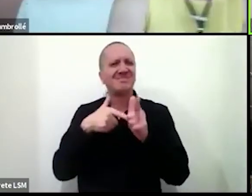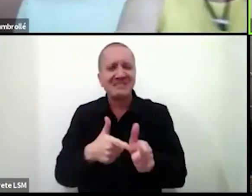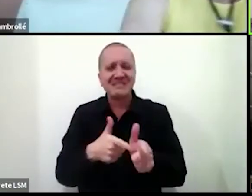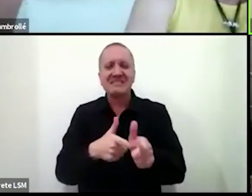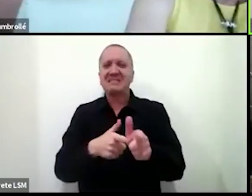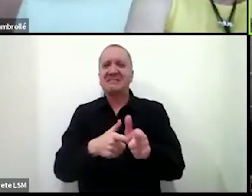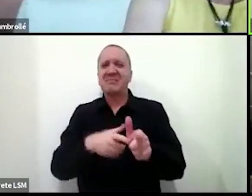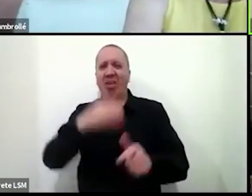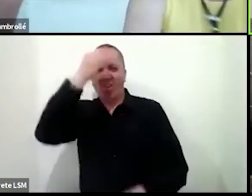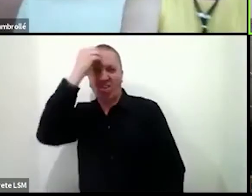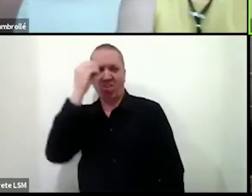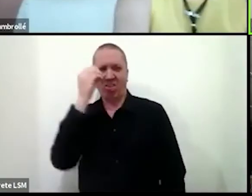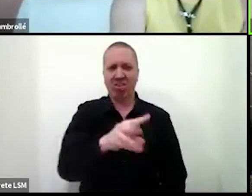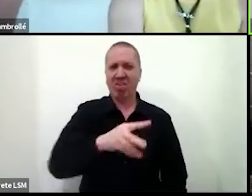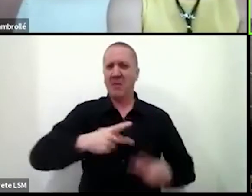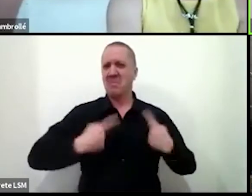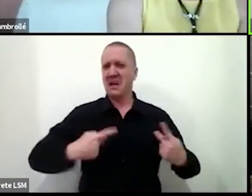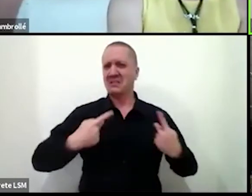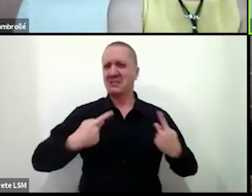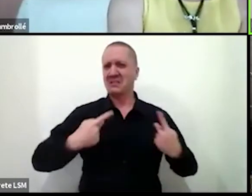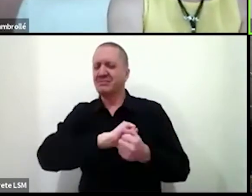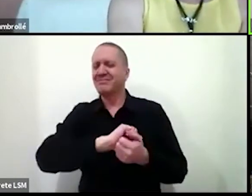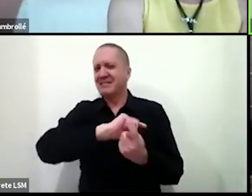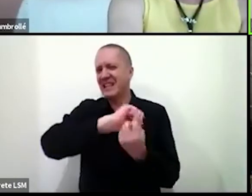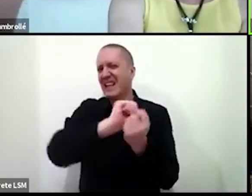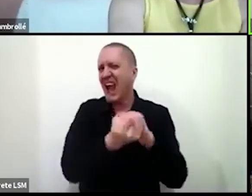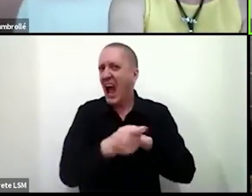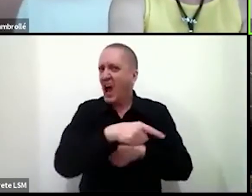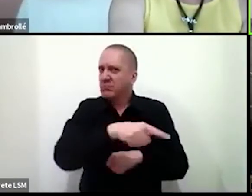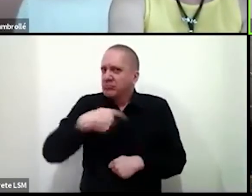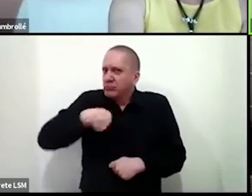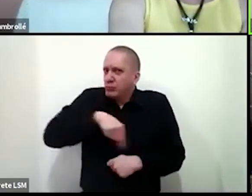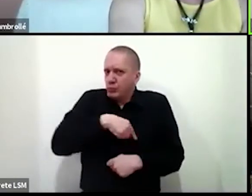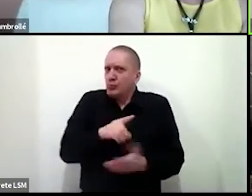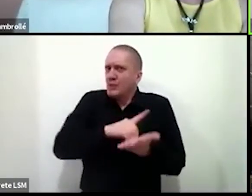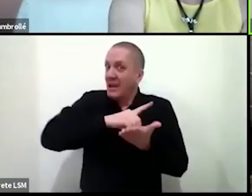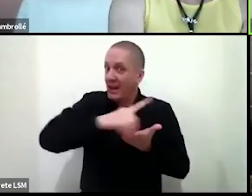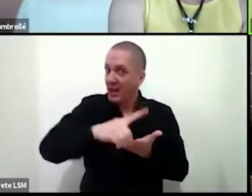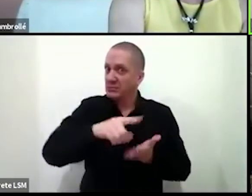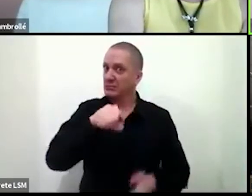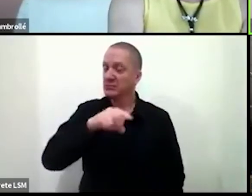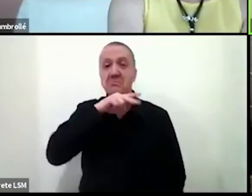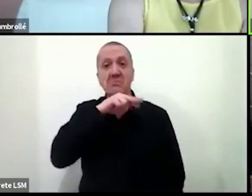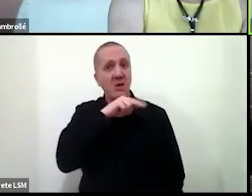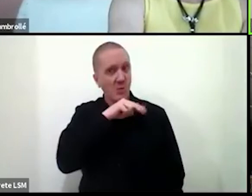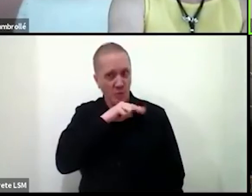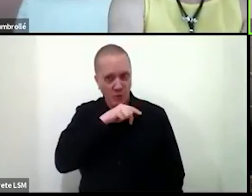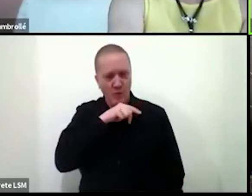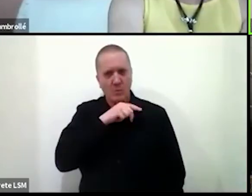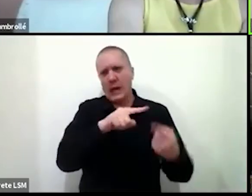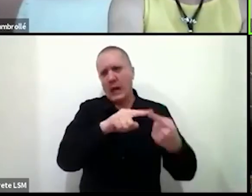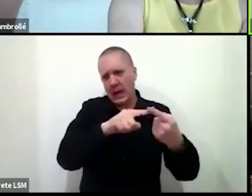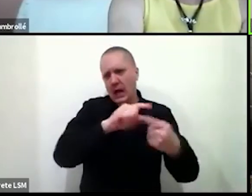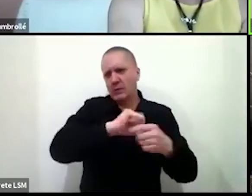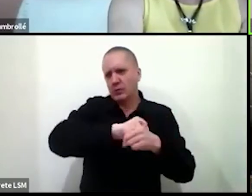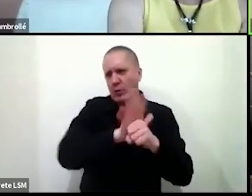vulnerabilizando los derechos de la comunidad trans. Y es lamentable porque ahora hay mucha preocupación. No solamente nos preocupa el tema del COVID, sino también nos